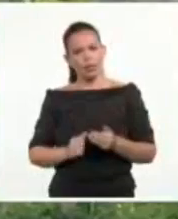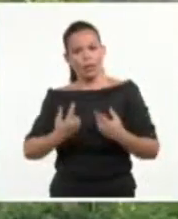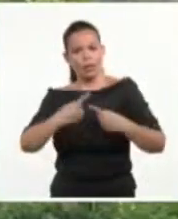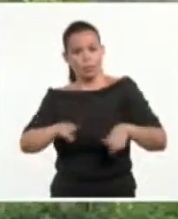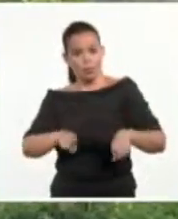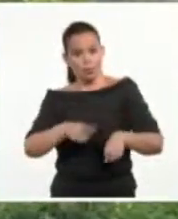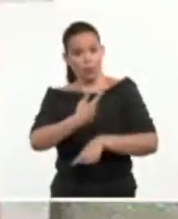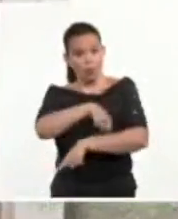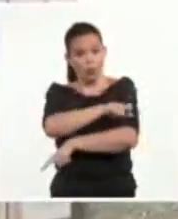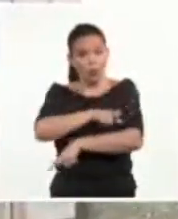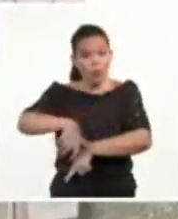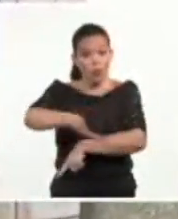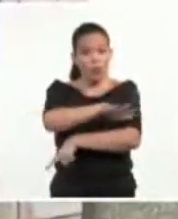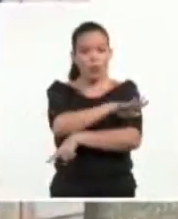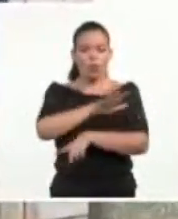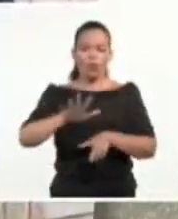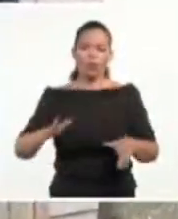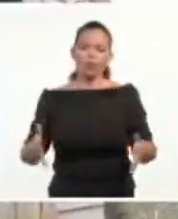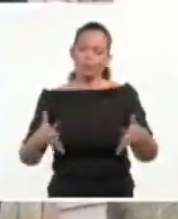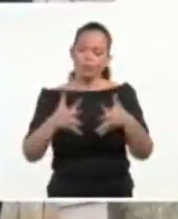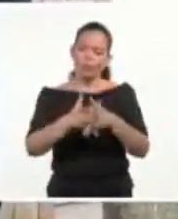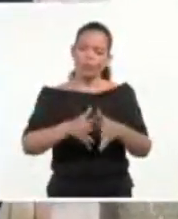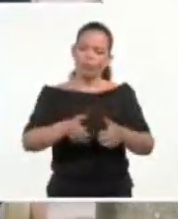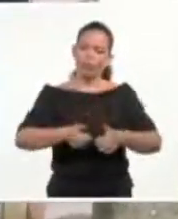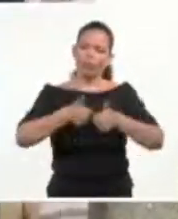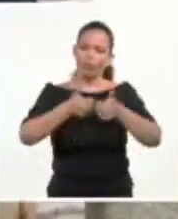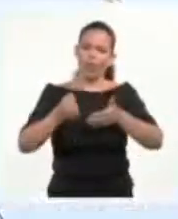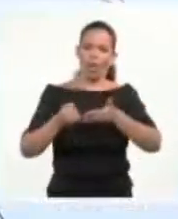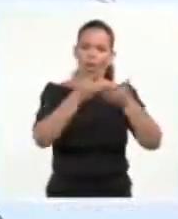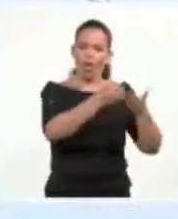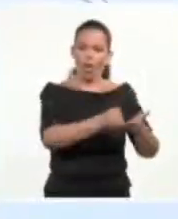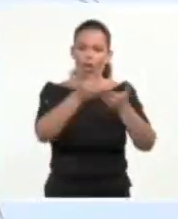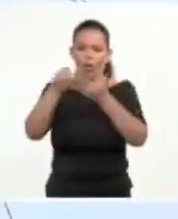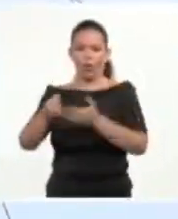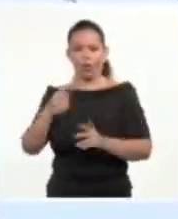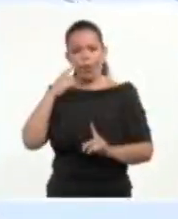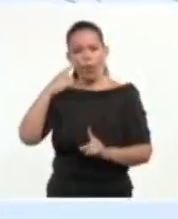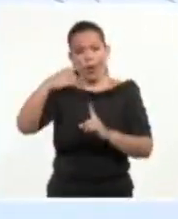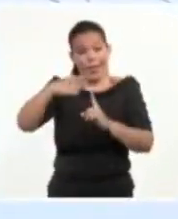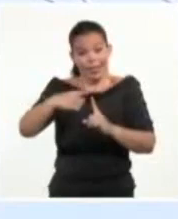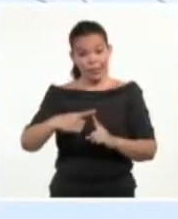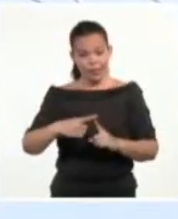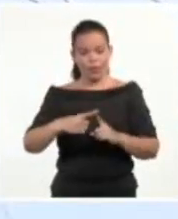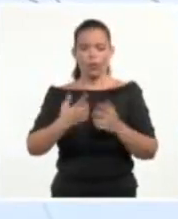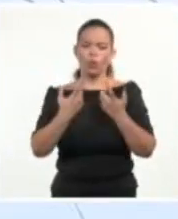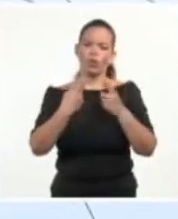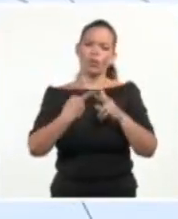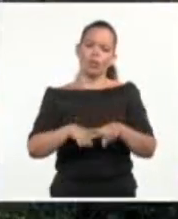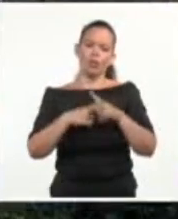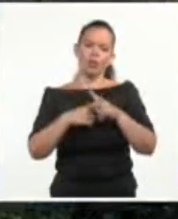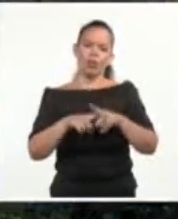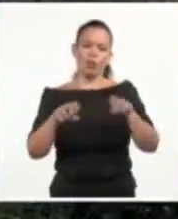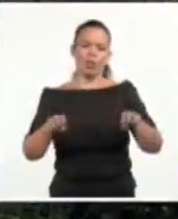en catalizador para seguir adelante y regresar a casa con la satisfacción de la misión cumplida.